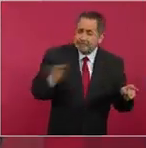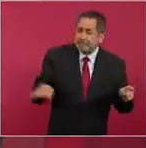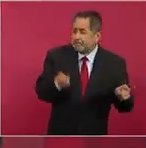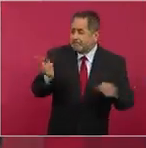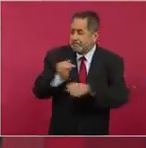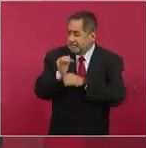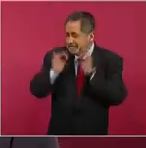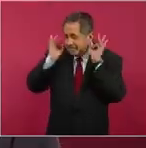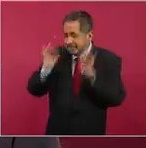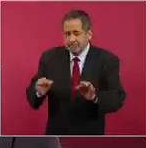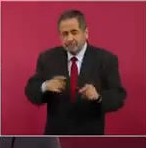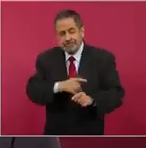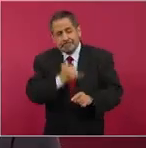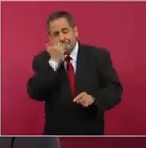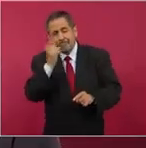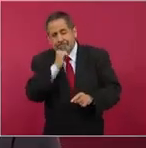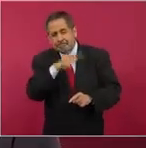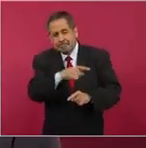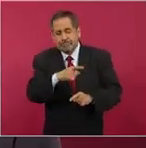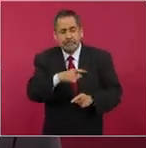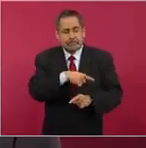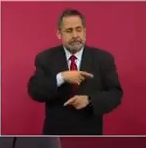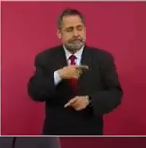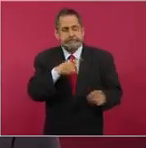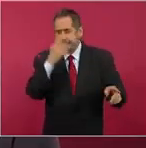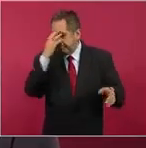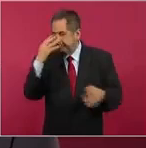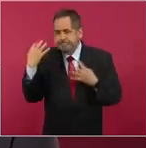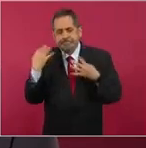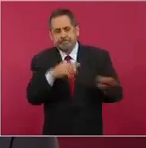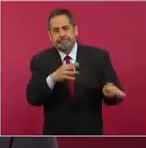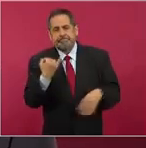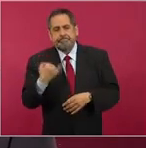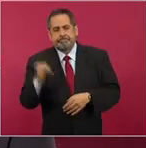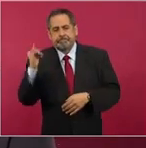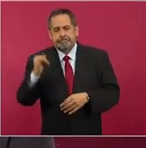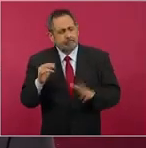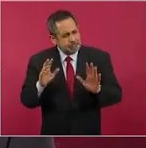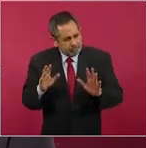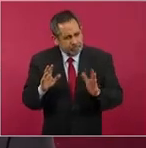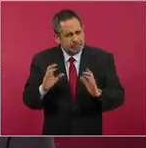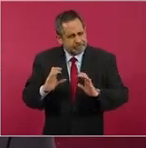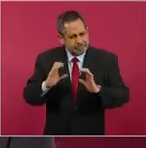equivoquen, que no hagan el ridículo.